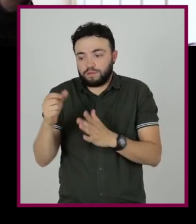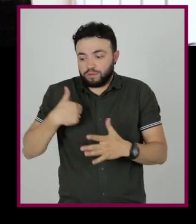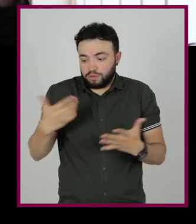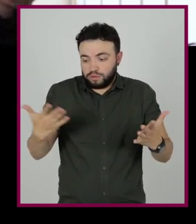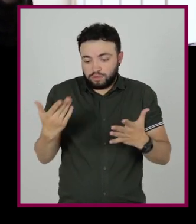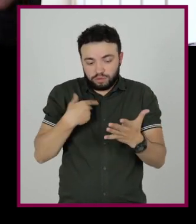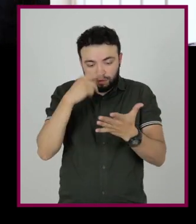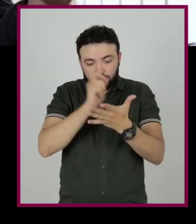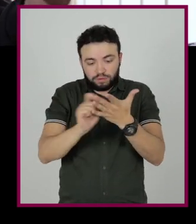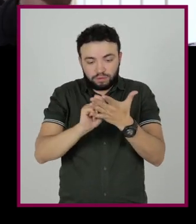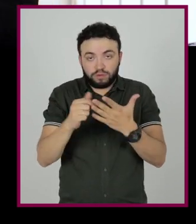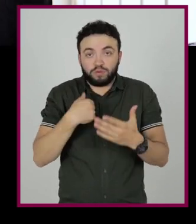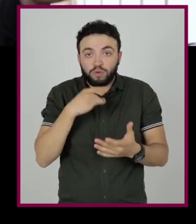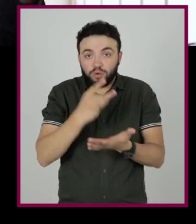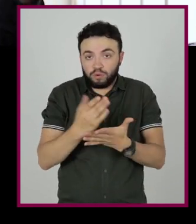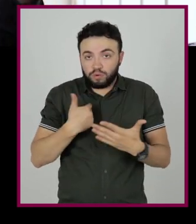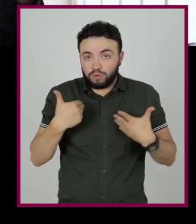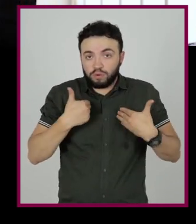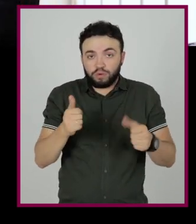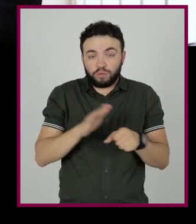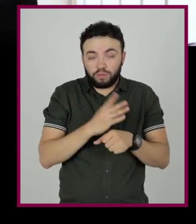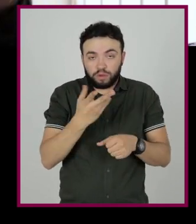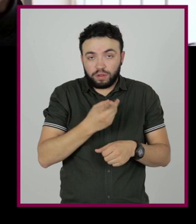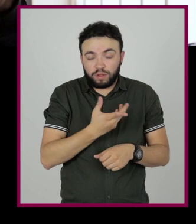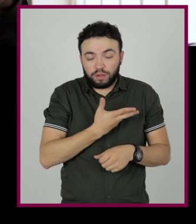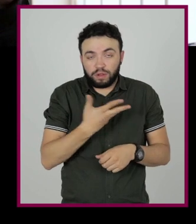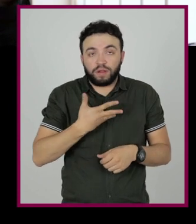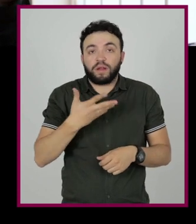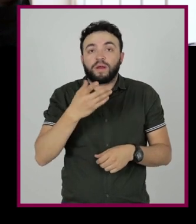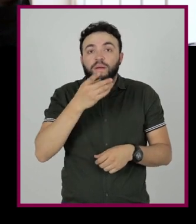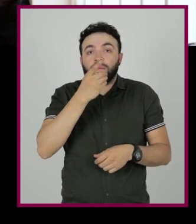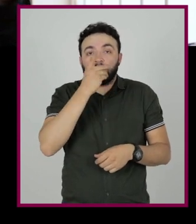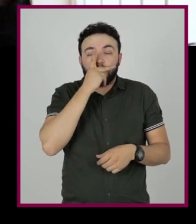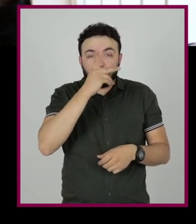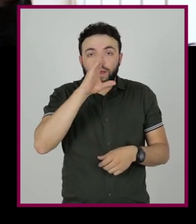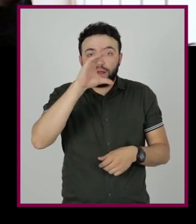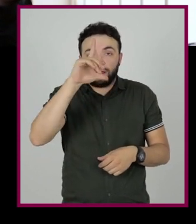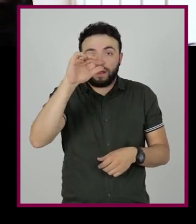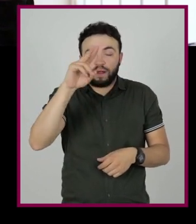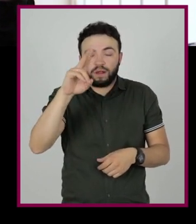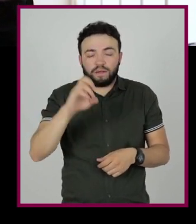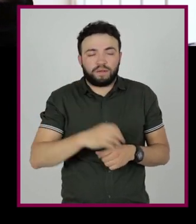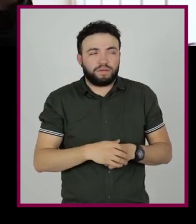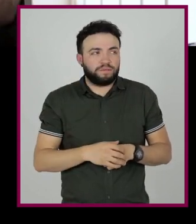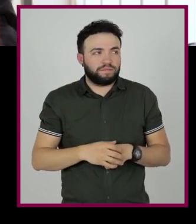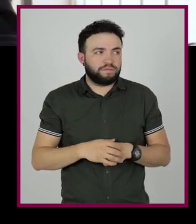de explicar para alguien más porque contiene palabras clave? Eso merengues.